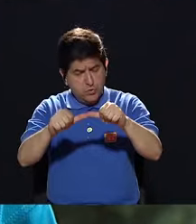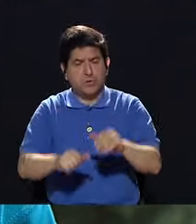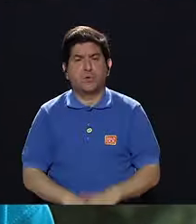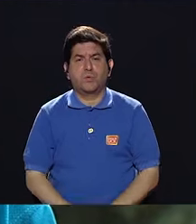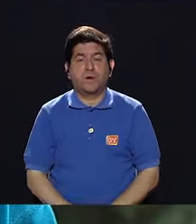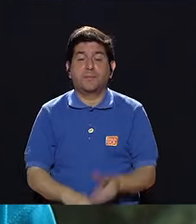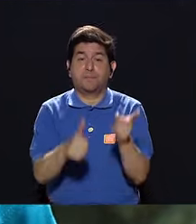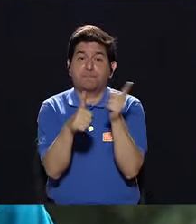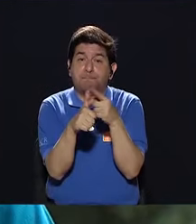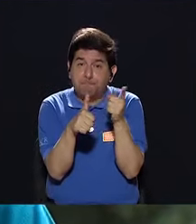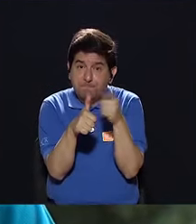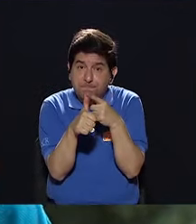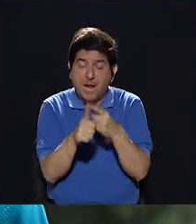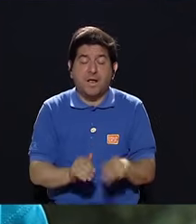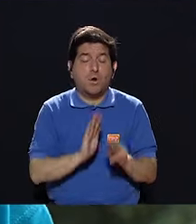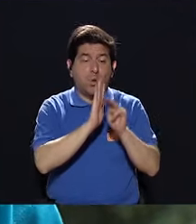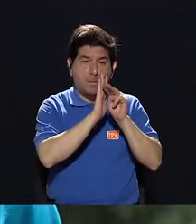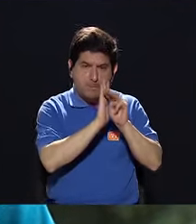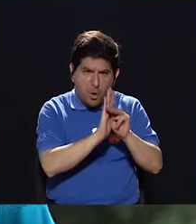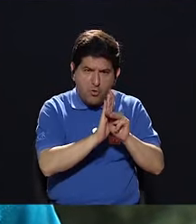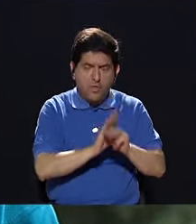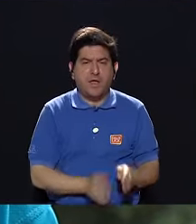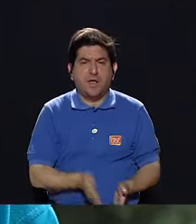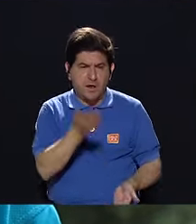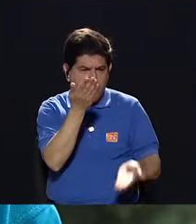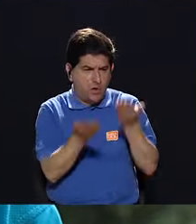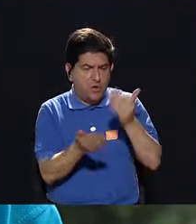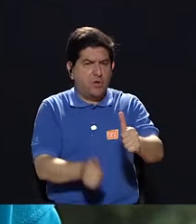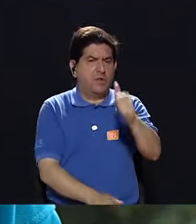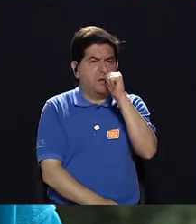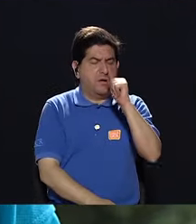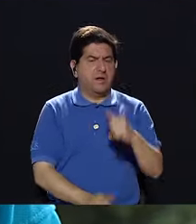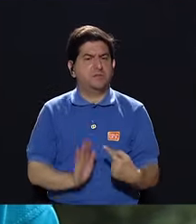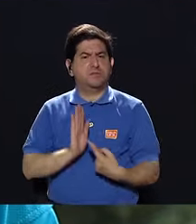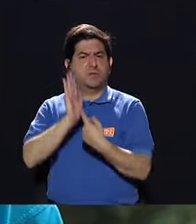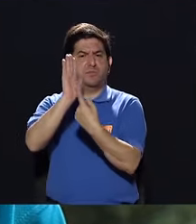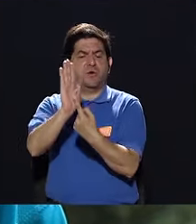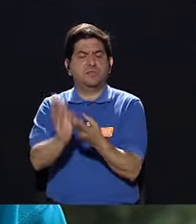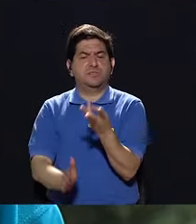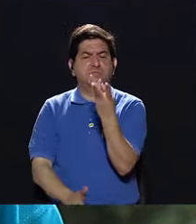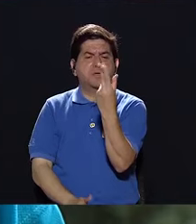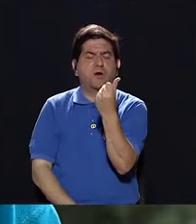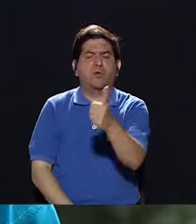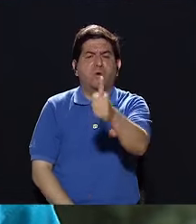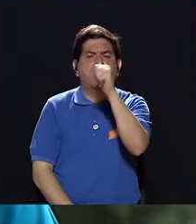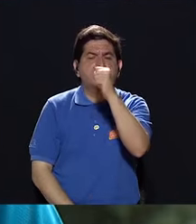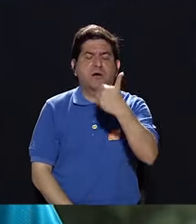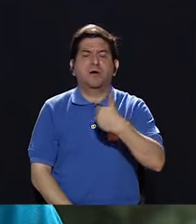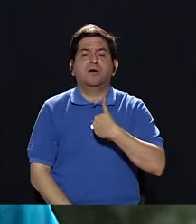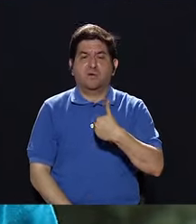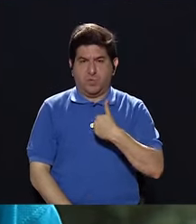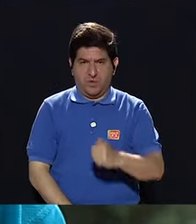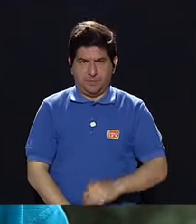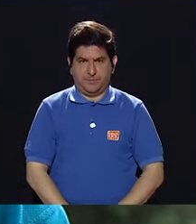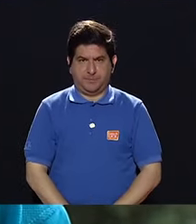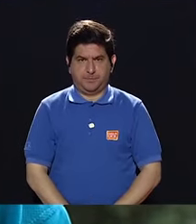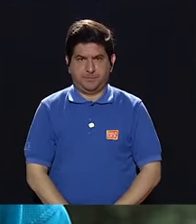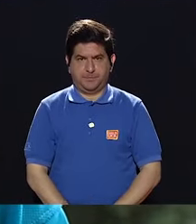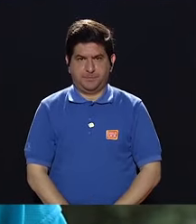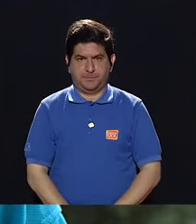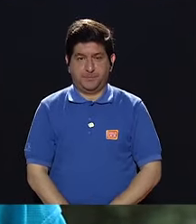sostenible porque se realiza primero un modelo de balance hídrico, el cual nos dice la cantidad de recurso con el que se